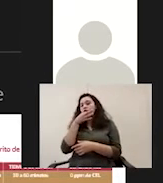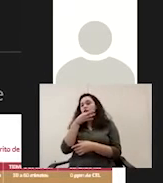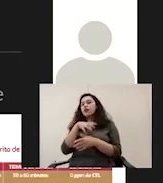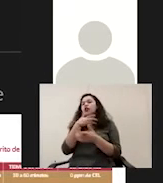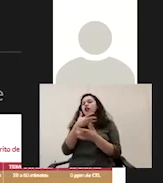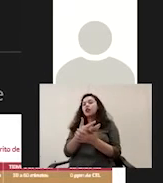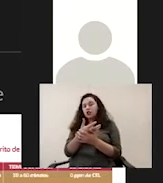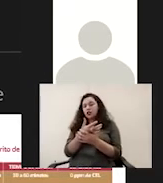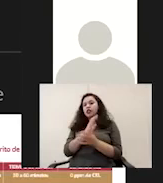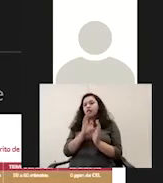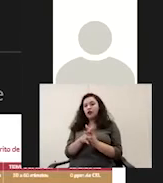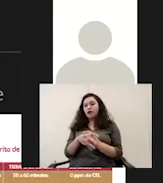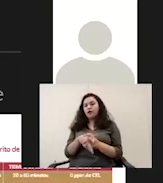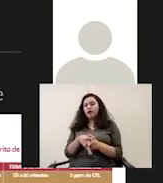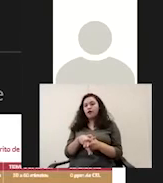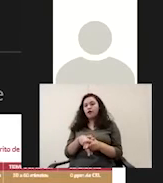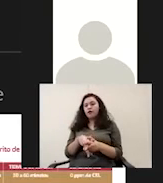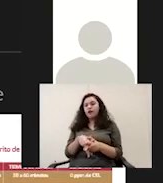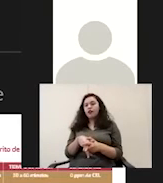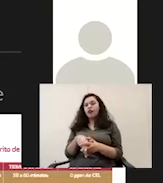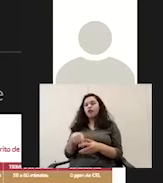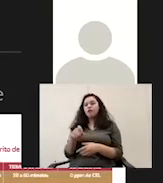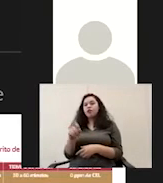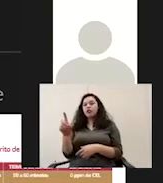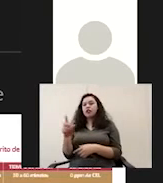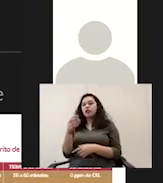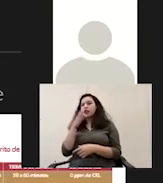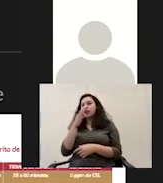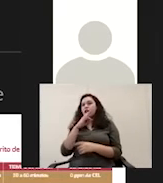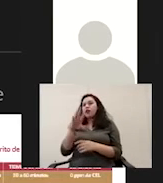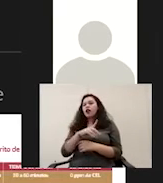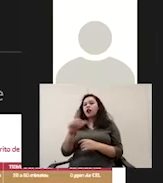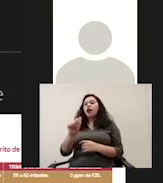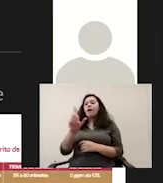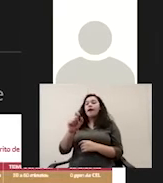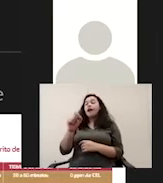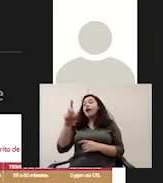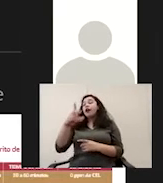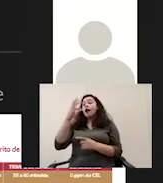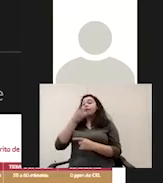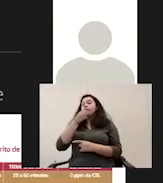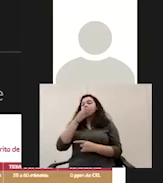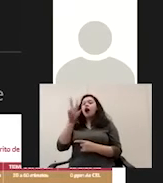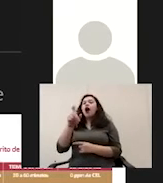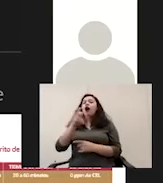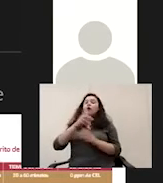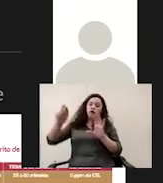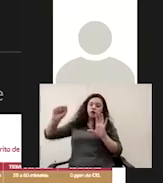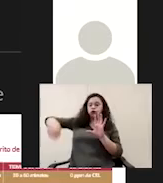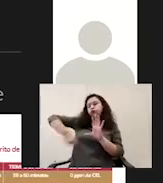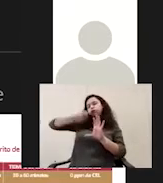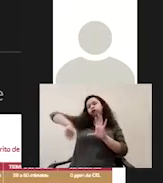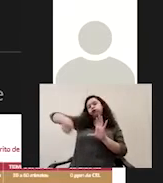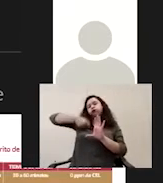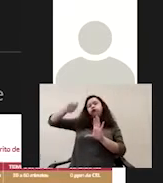20, 30 minutos en las paredes del interior, se va a enjuagar con agua, solamente agua, no vamos a meter para nada ningún